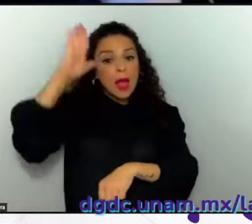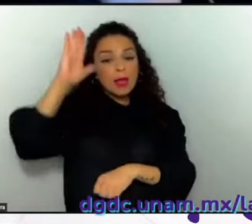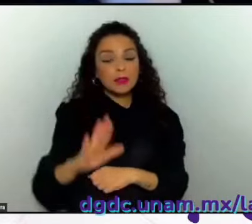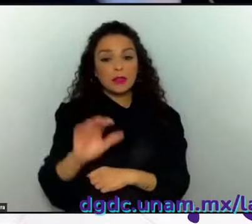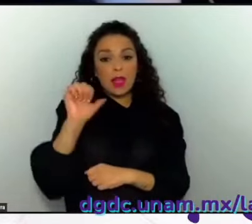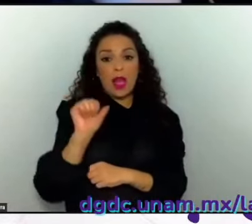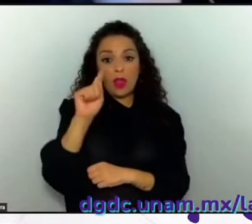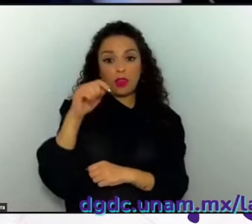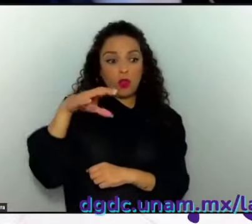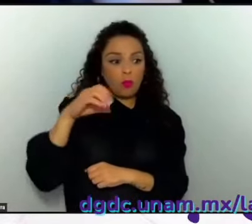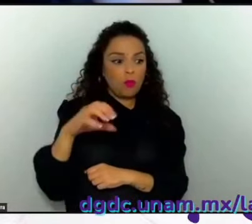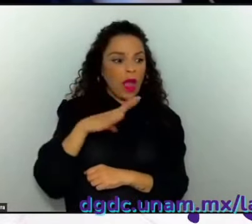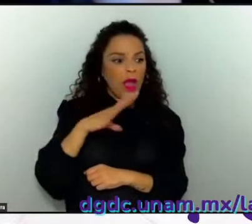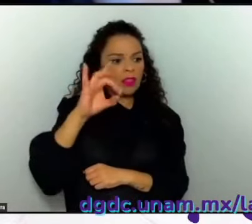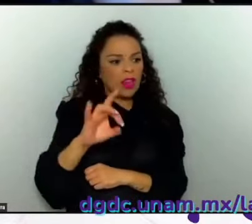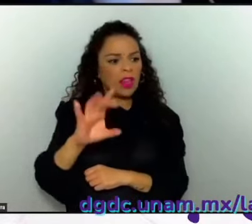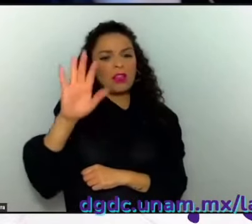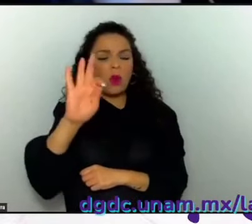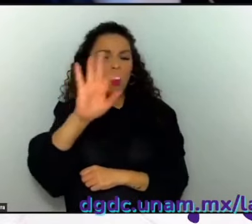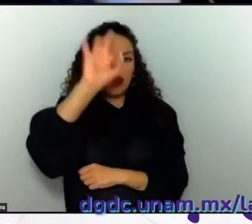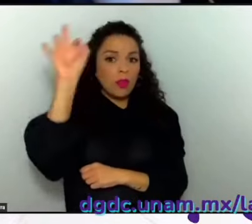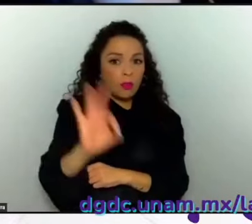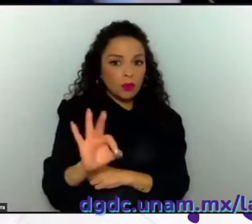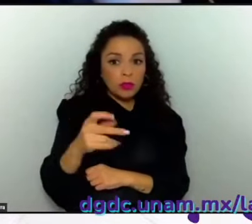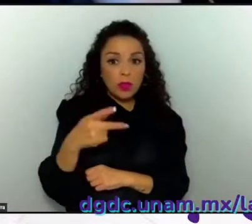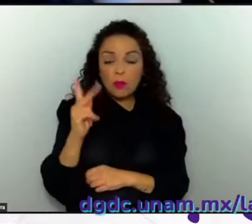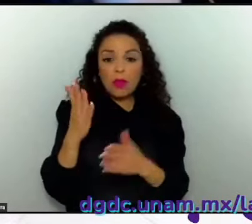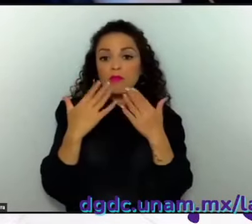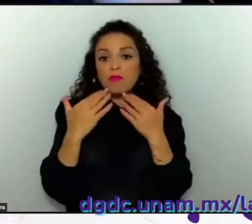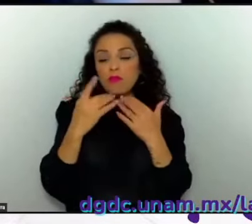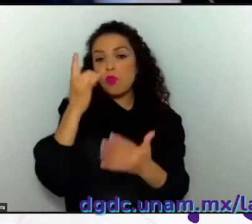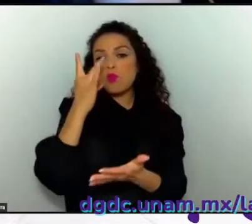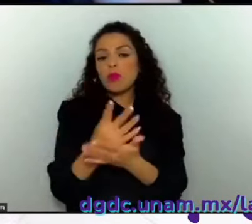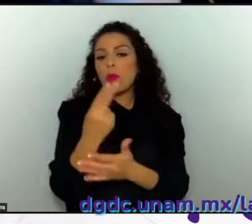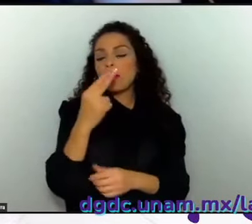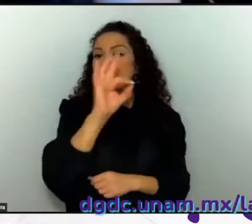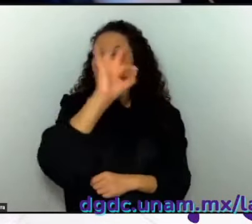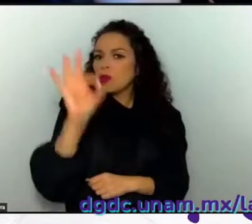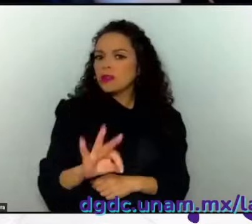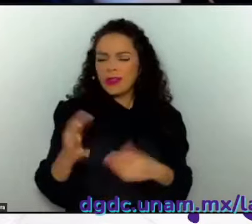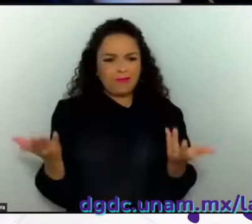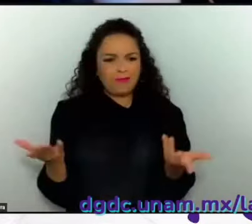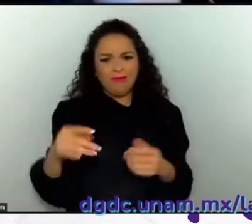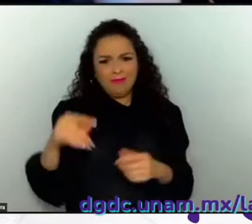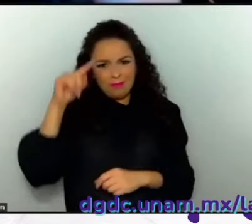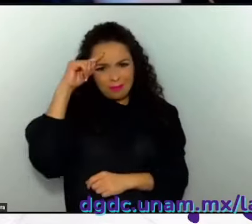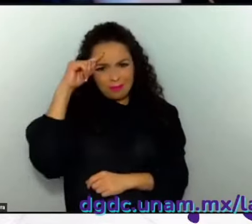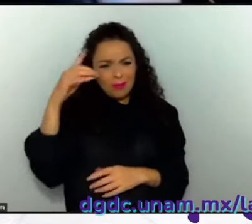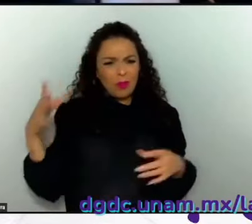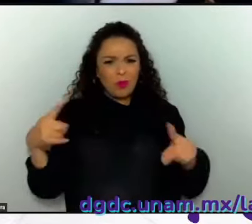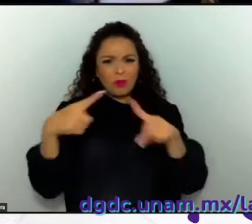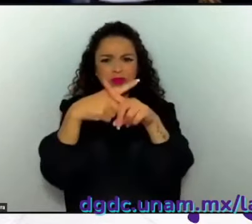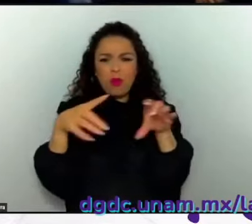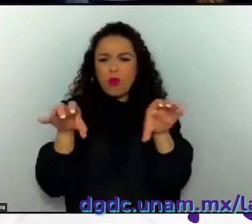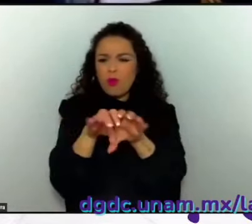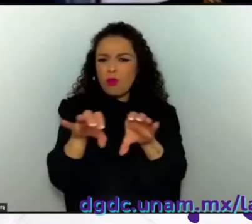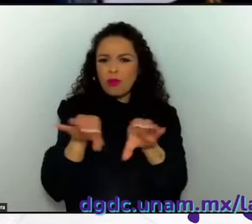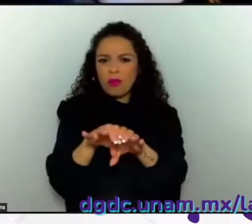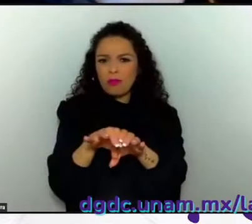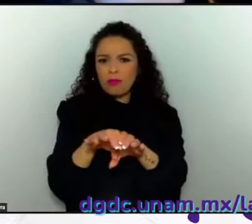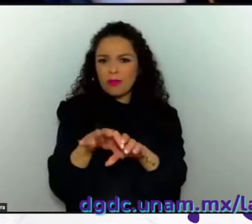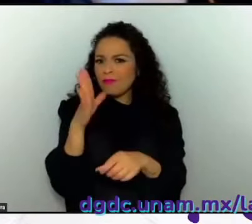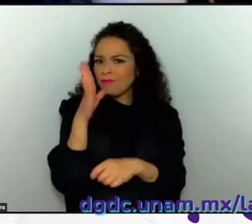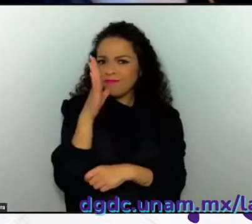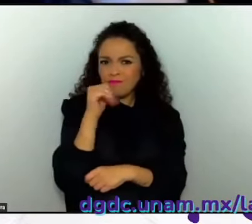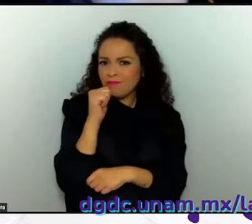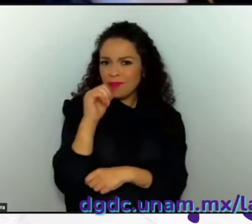30 o 40% de helio. Y no lo tenemos, tenemos solo 25% de helio. Entonces no podía haber mucha más materia en forma de átomos, porque eso